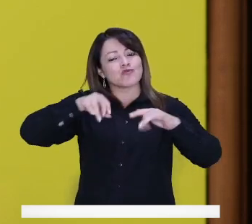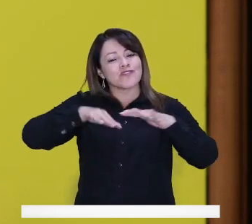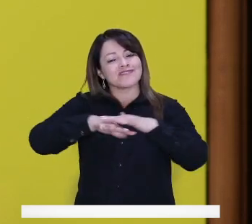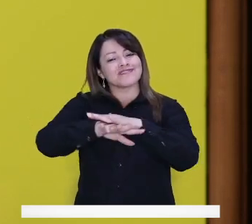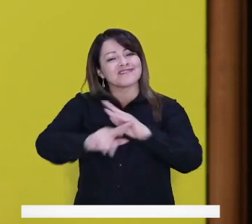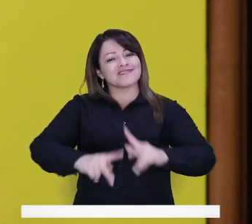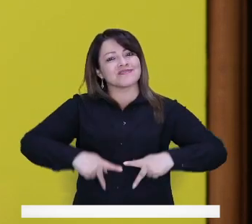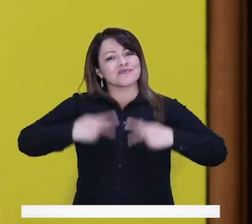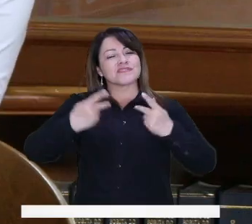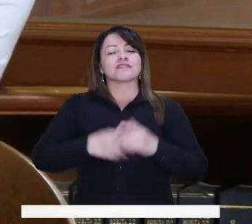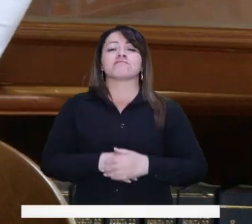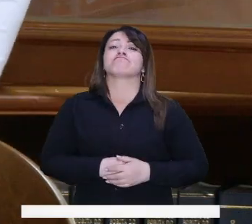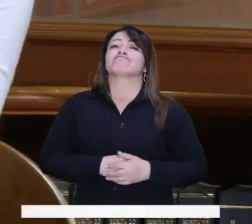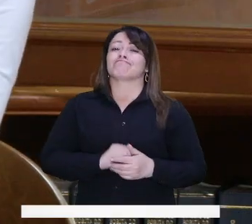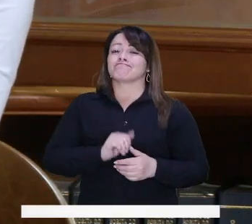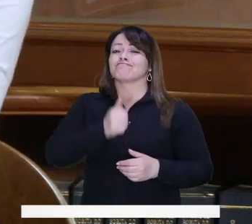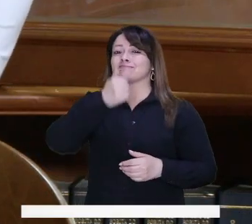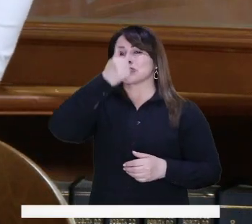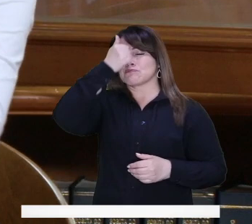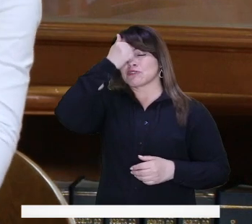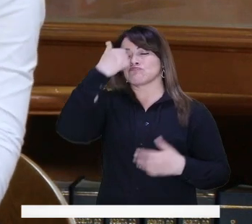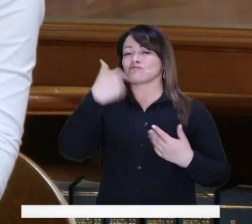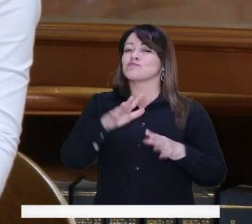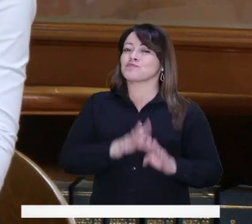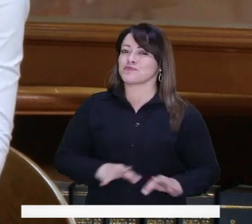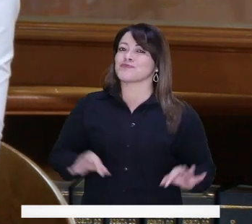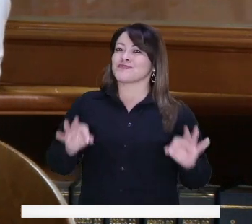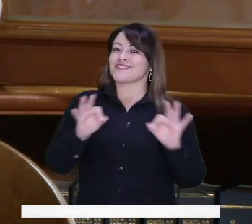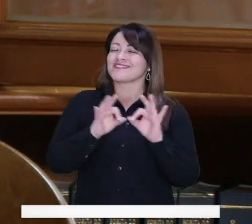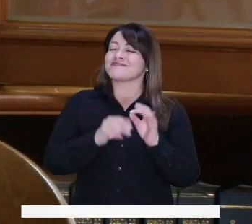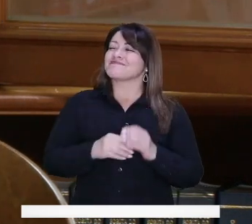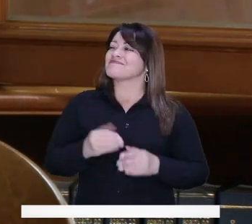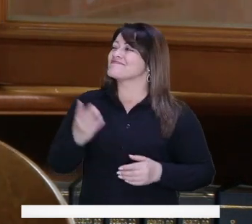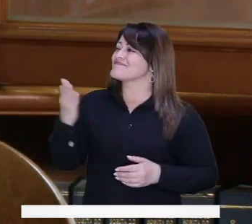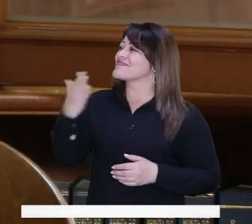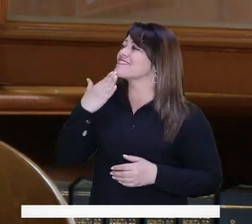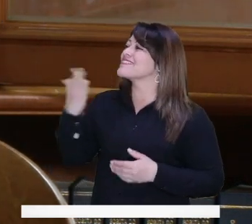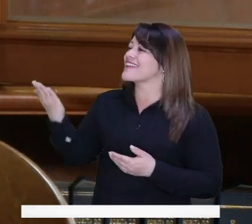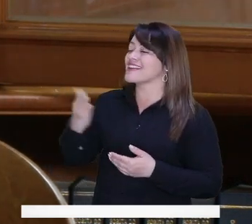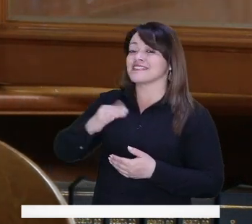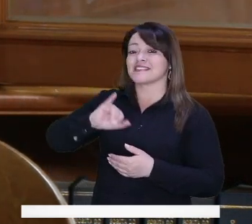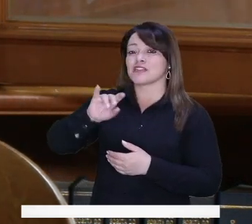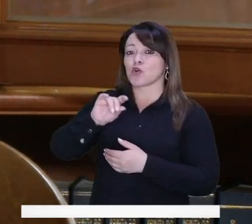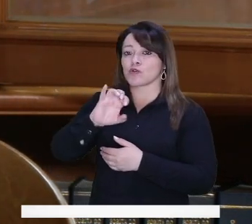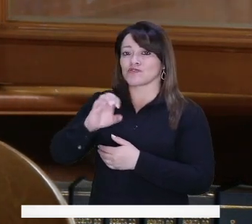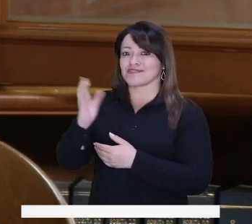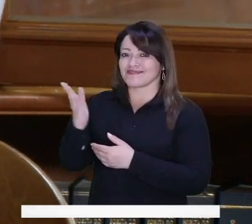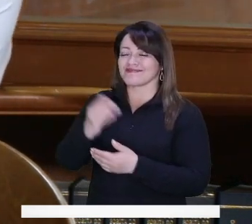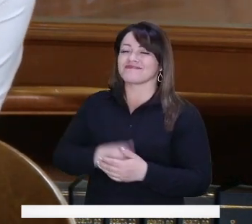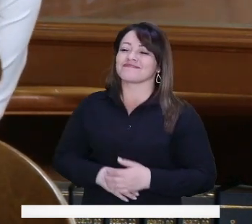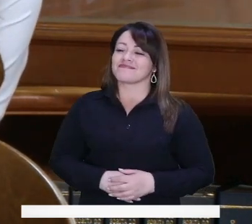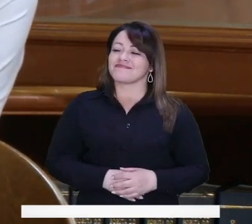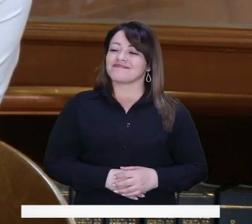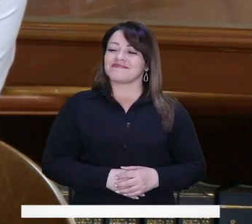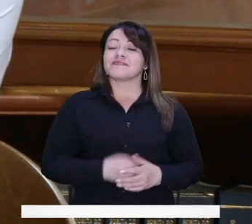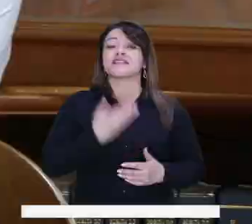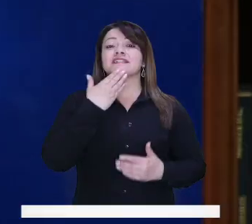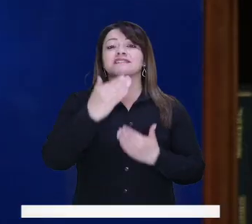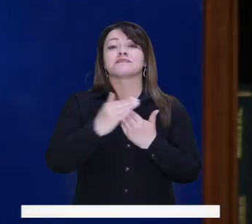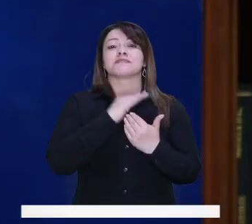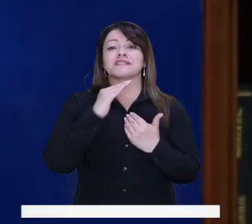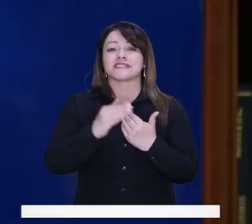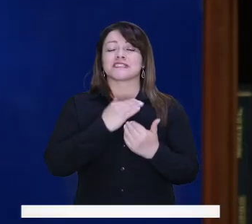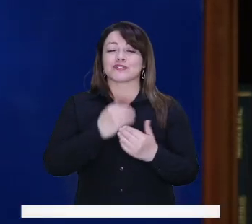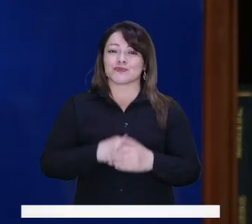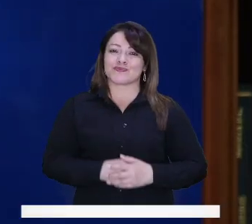prioridad vital. Una prioridad vital, me quedo con esa frase, concejal. José, muchísimas gracias también por estar con nosotros en el Consejo, contigo. Gracias